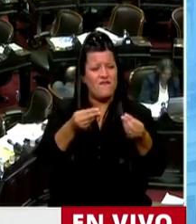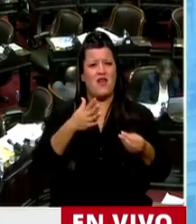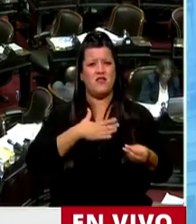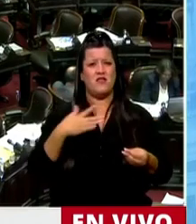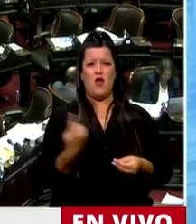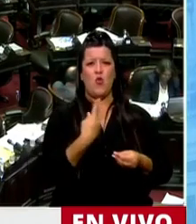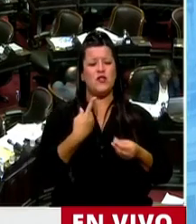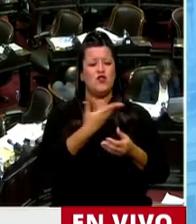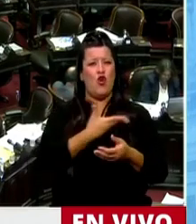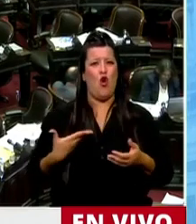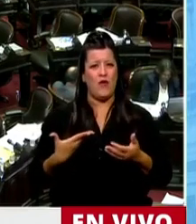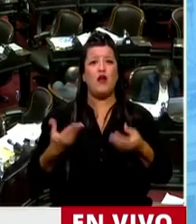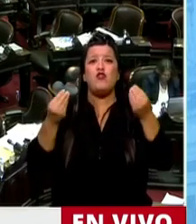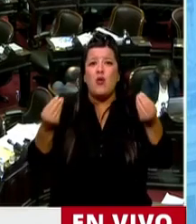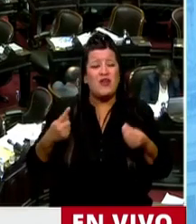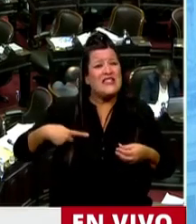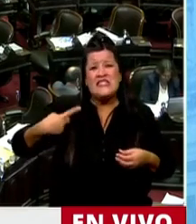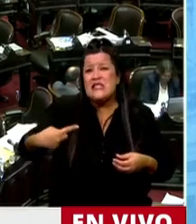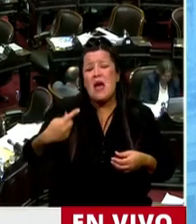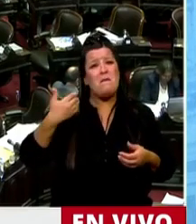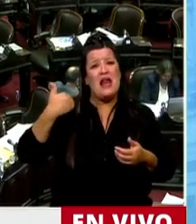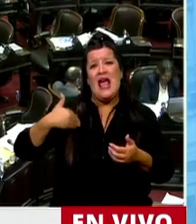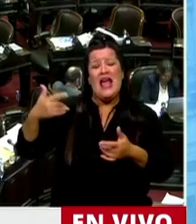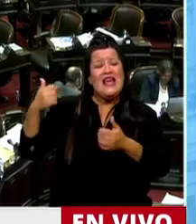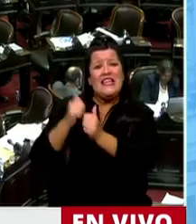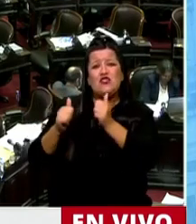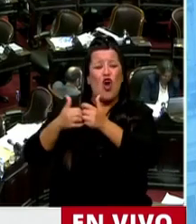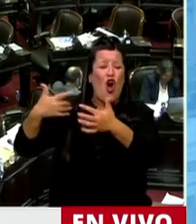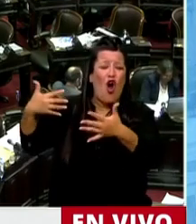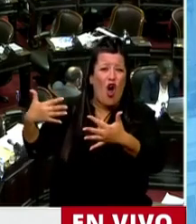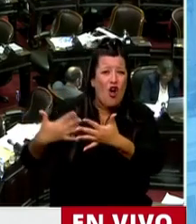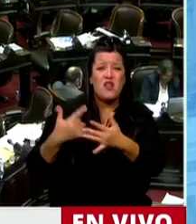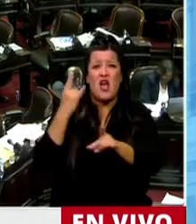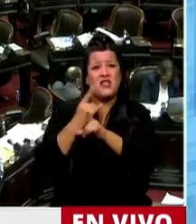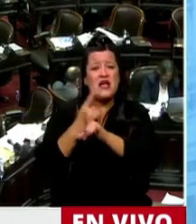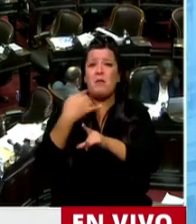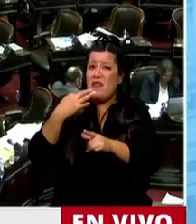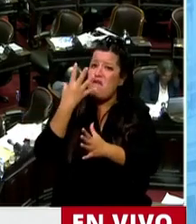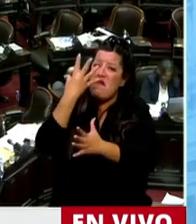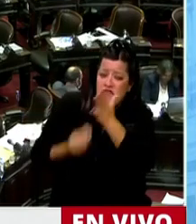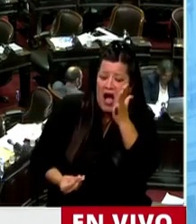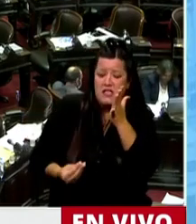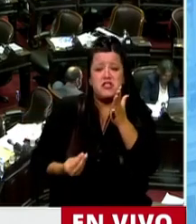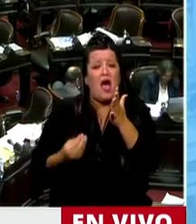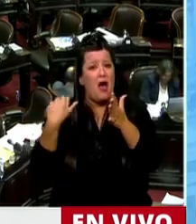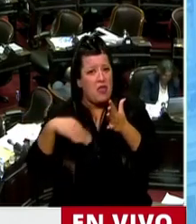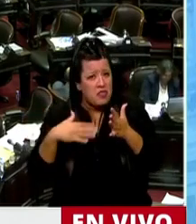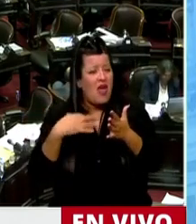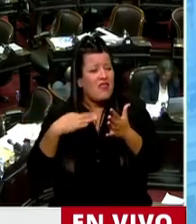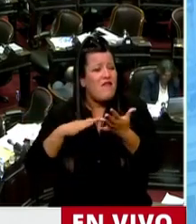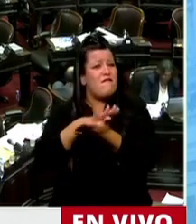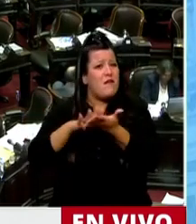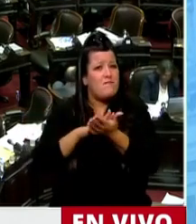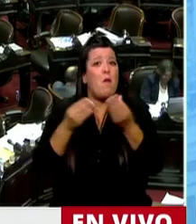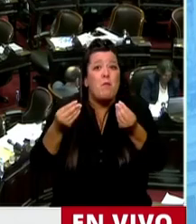simplemente porque siempre a lo largo de la historia nos ha tocado tener que corregir y tener que hacer las cosas que